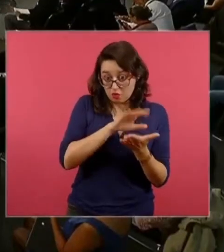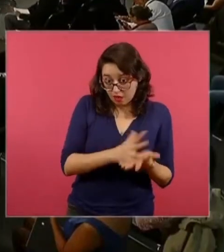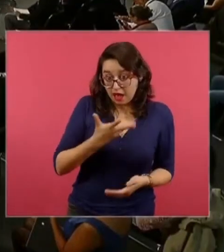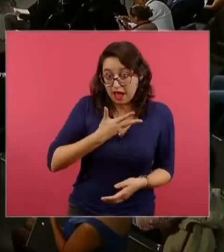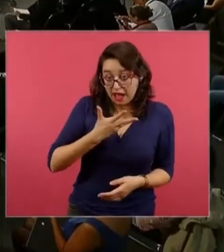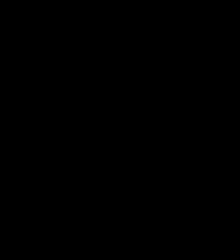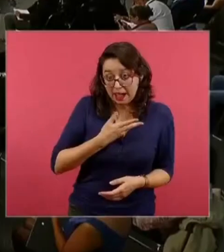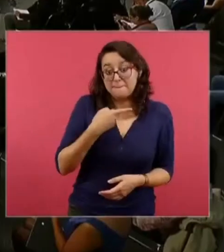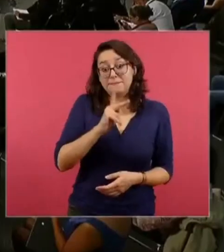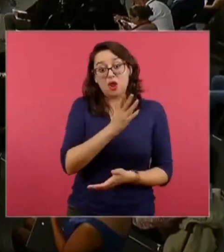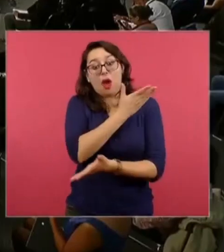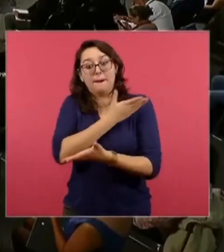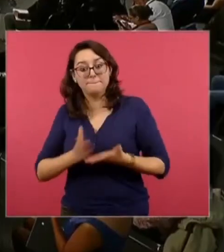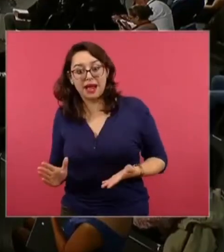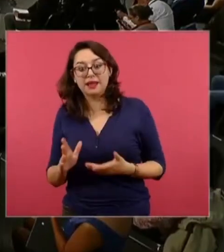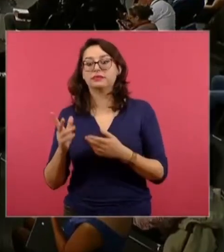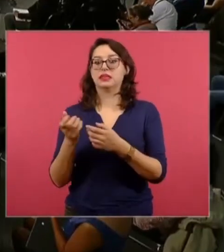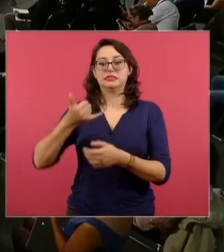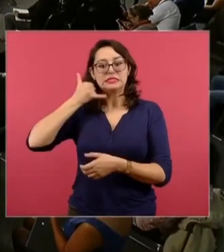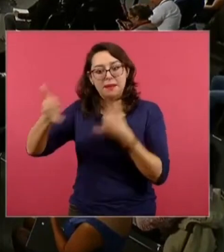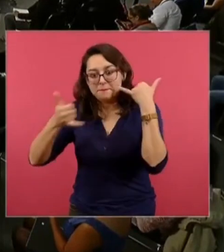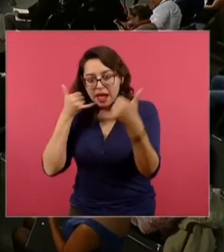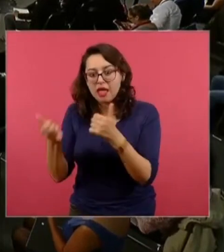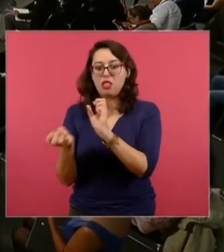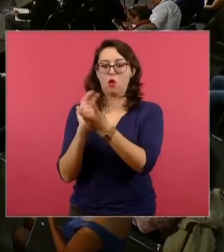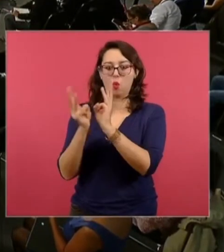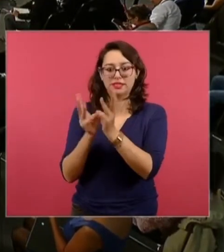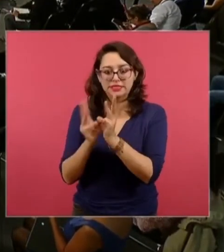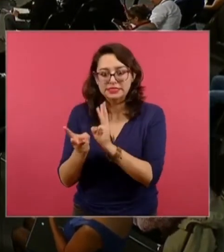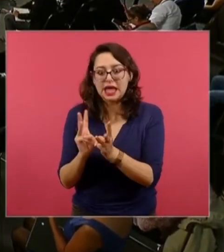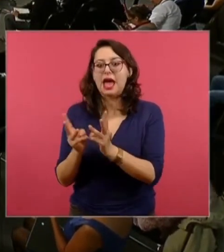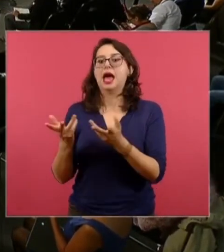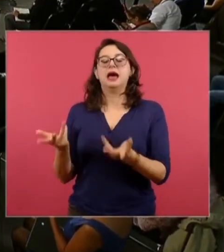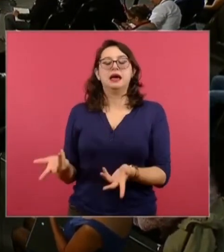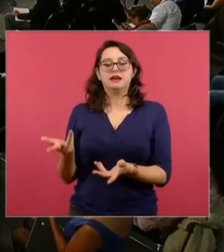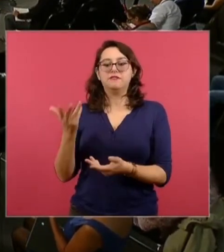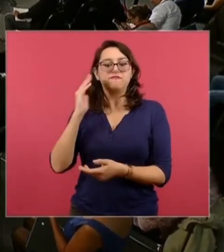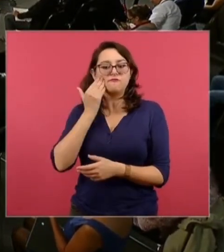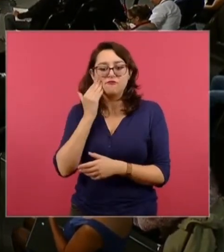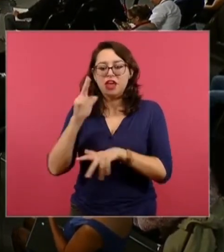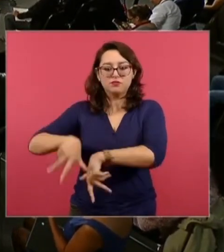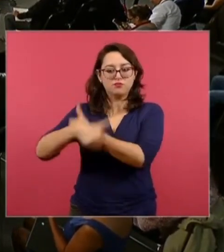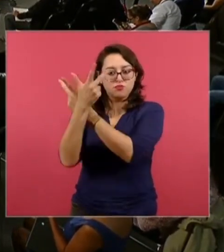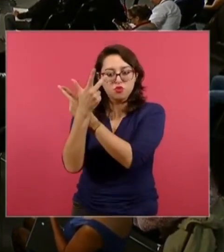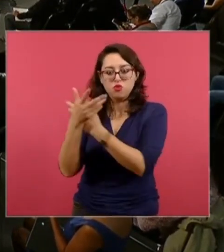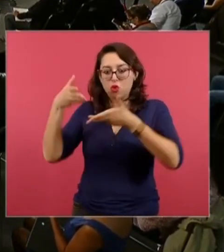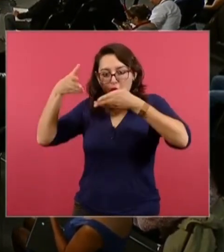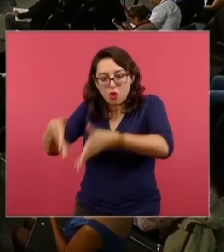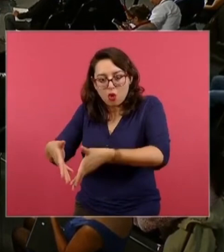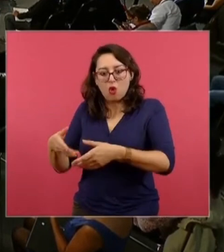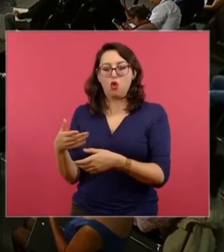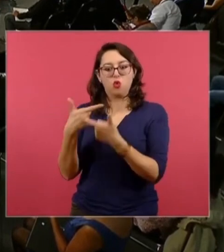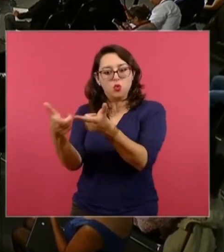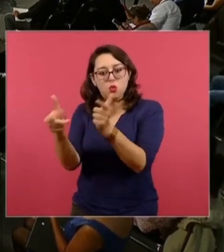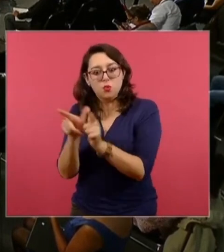seguimiento puntual, llamadas, WhatsApps, Facebook Lives ya diseñados exclusivamente para los grupos